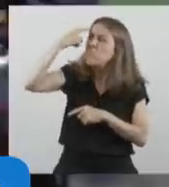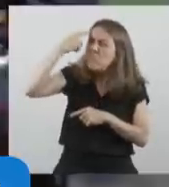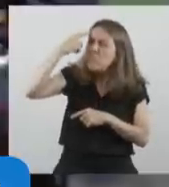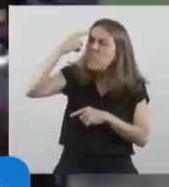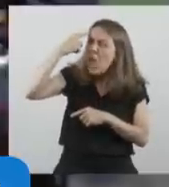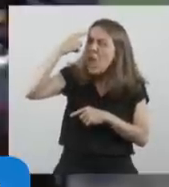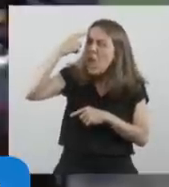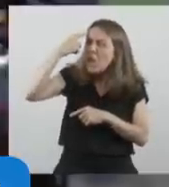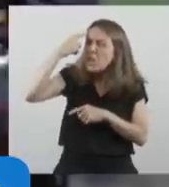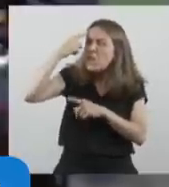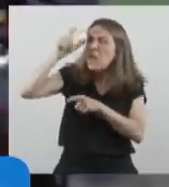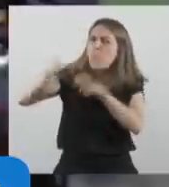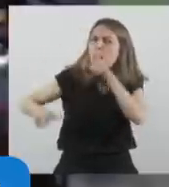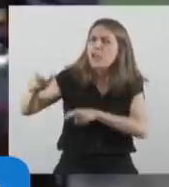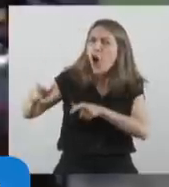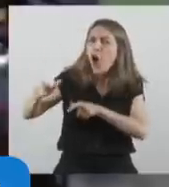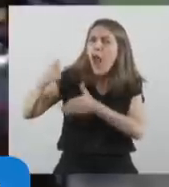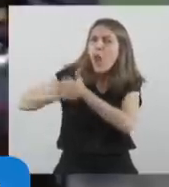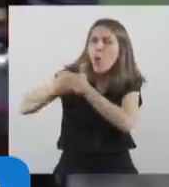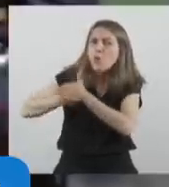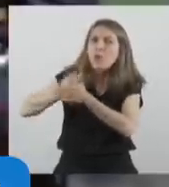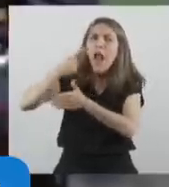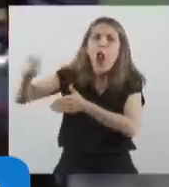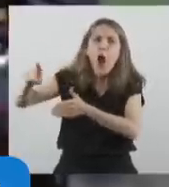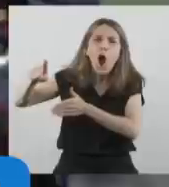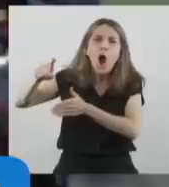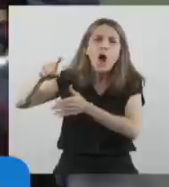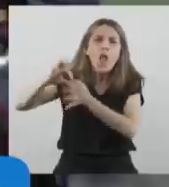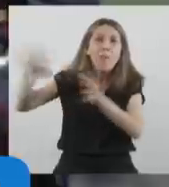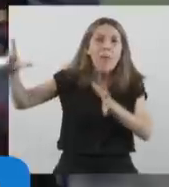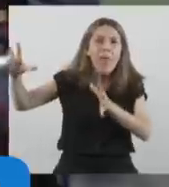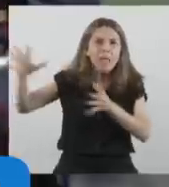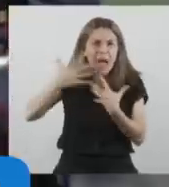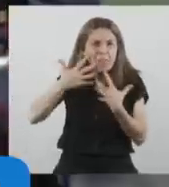estado nuestros libertadores cuando tuvieron que declarar la independencia